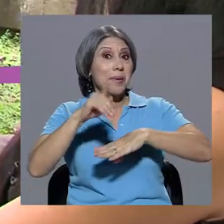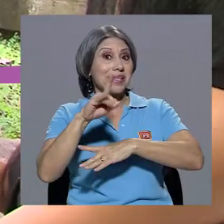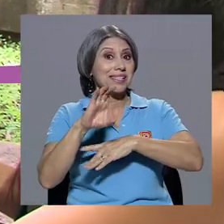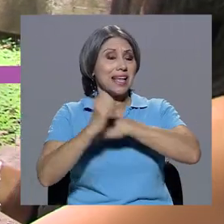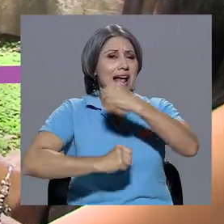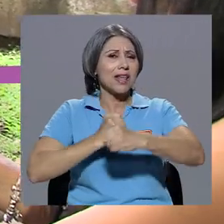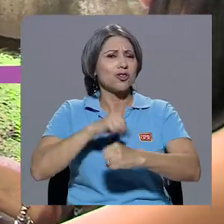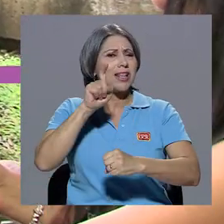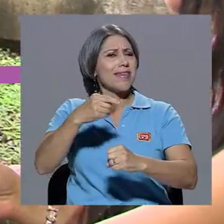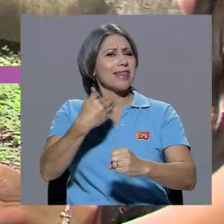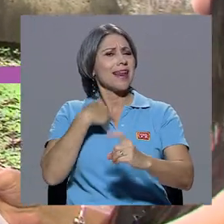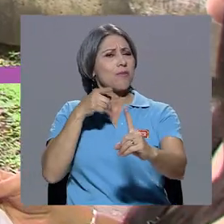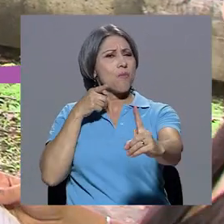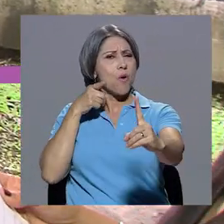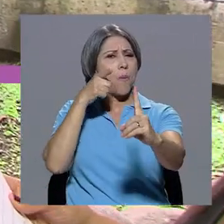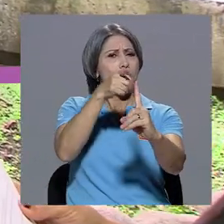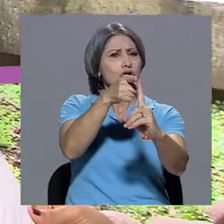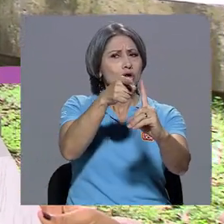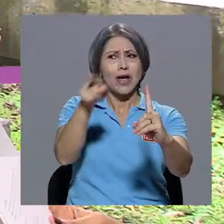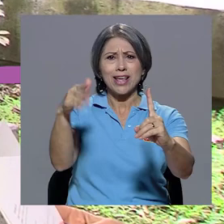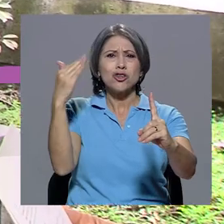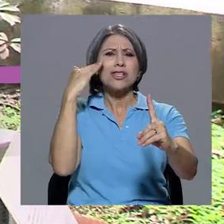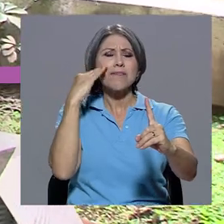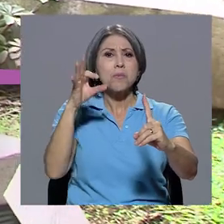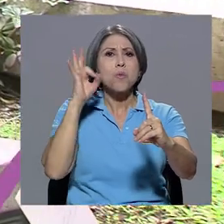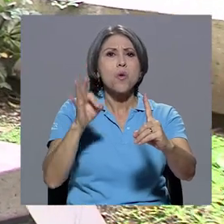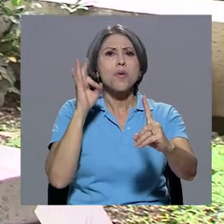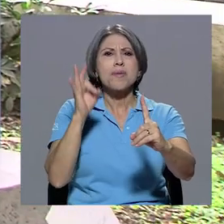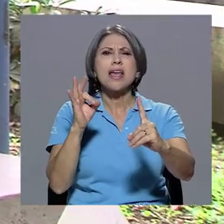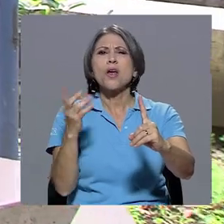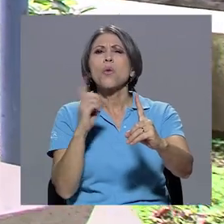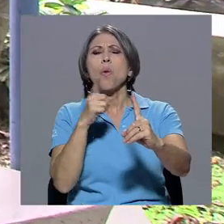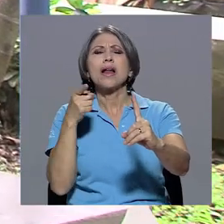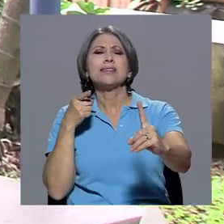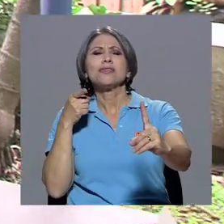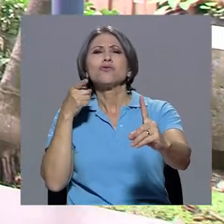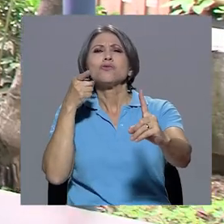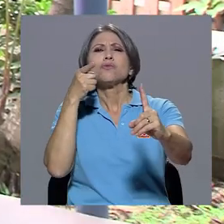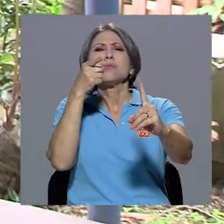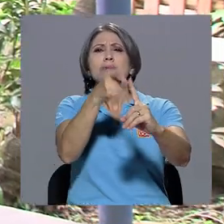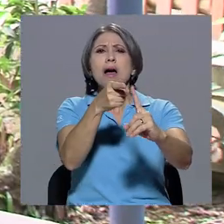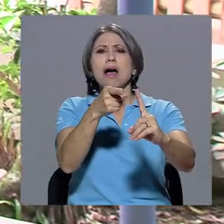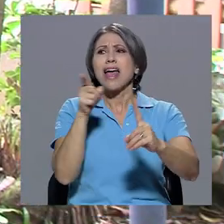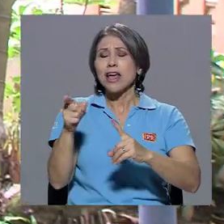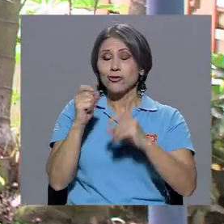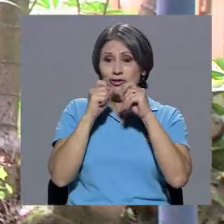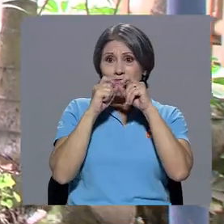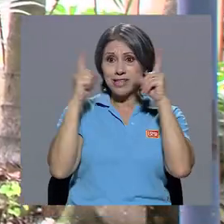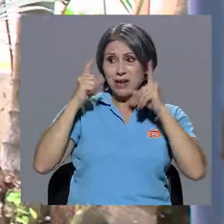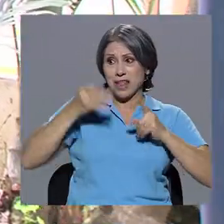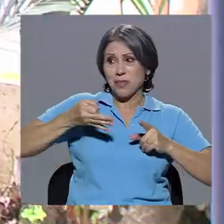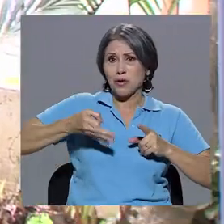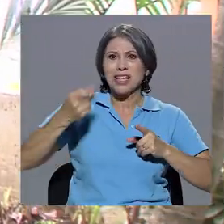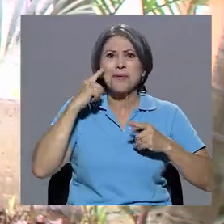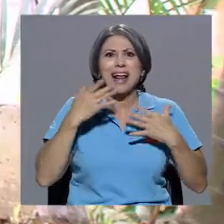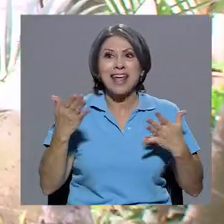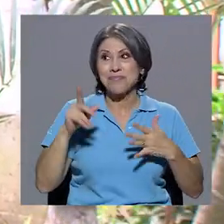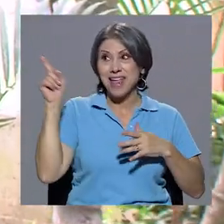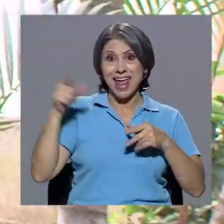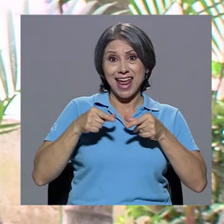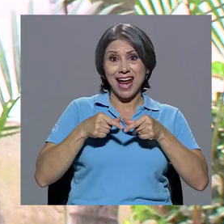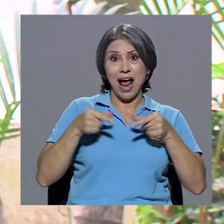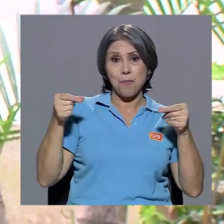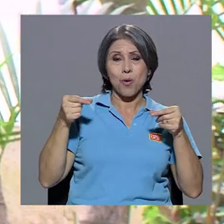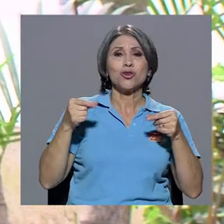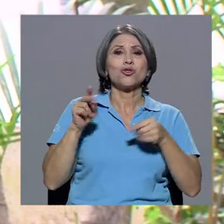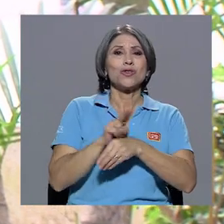un propósito. O sea, ellos saben muy bien cuál es su ikigai o la razón por la cual se levantan cada mañana. Ikigai es un término que se usa en Japón, en